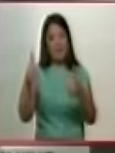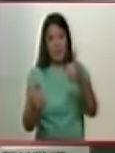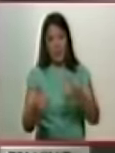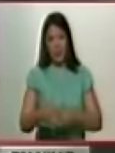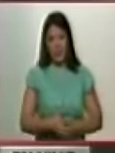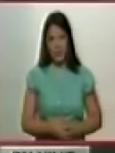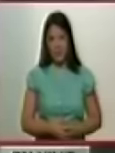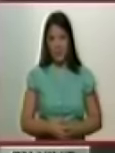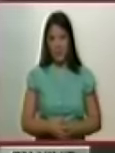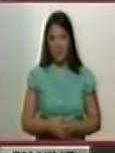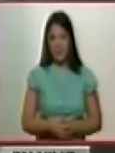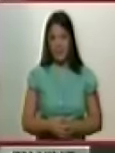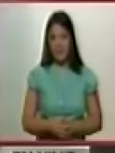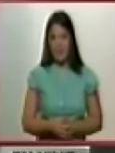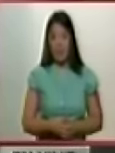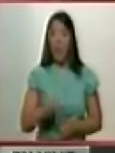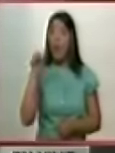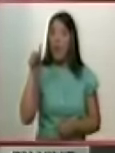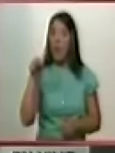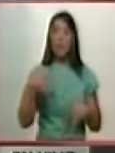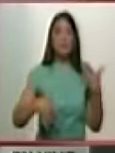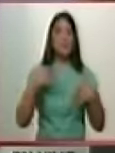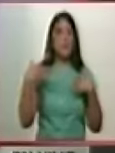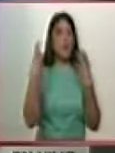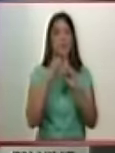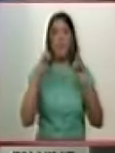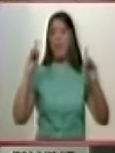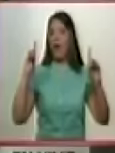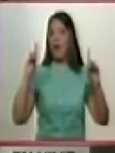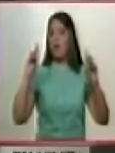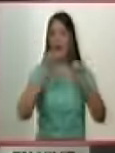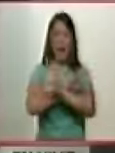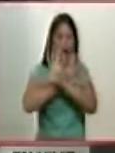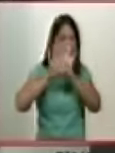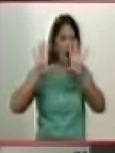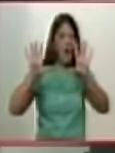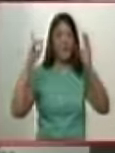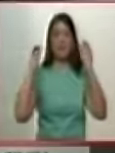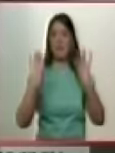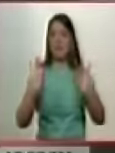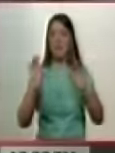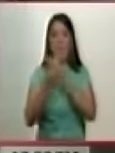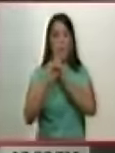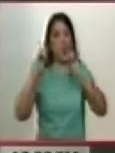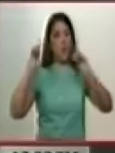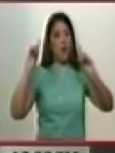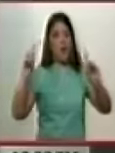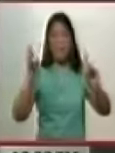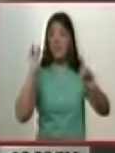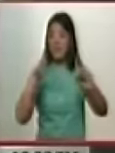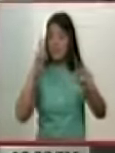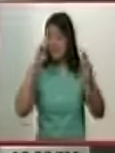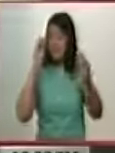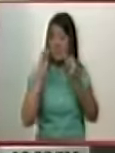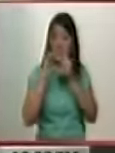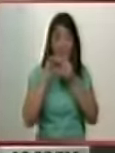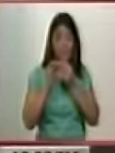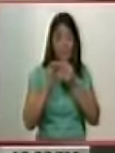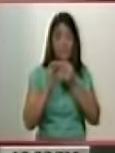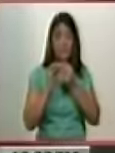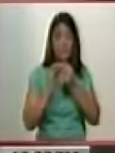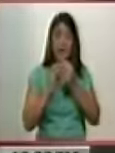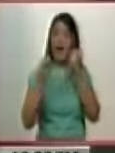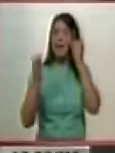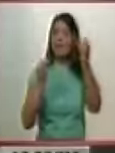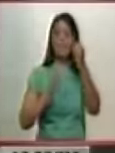patria. Una jornada de verdad de democracia, clarísima de democracia y de apego al ideal del